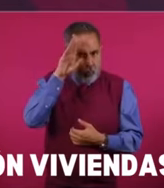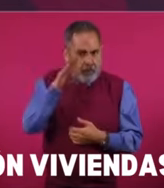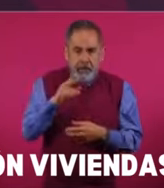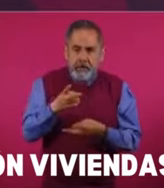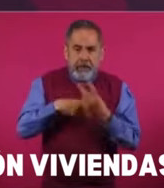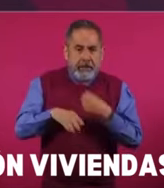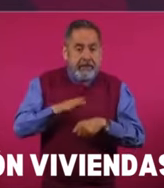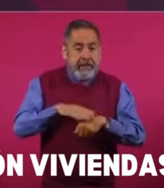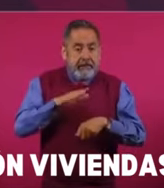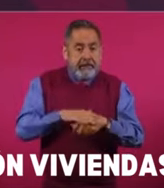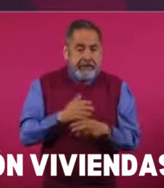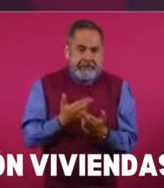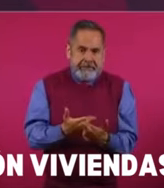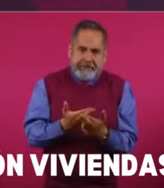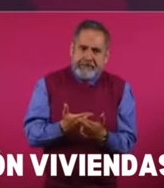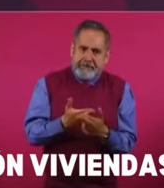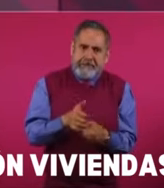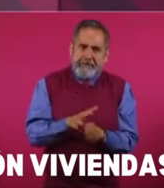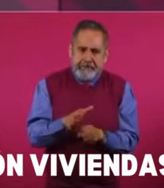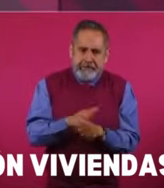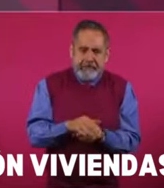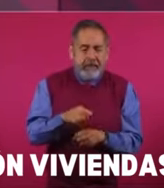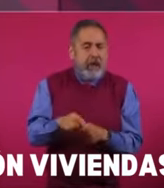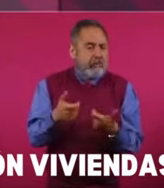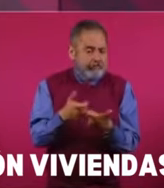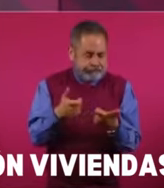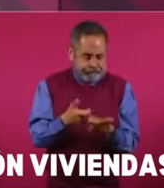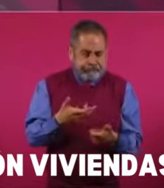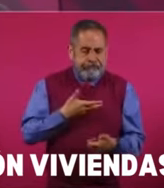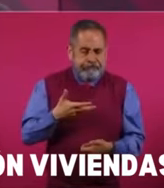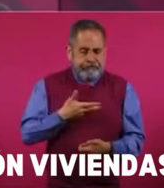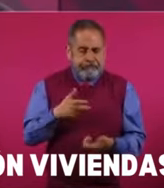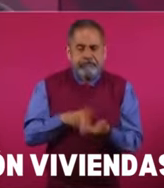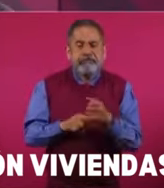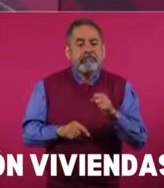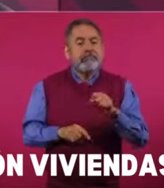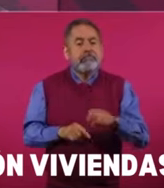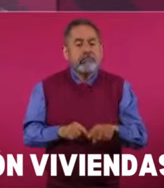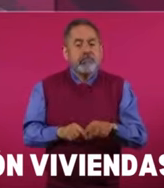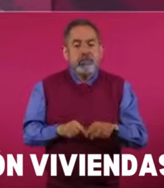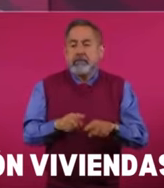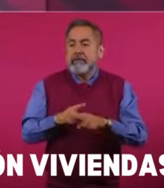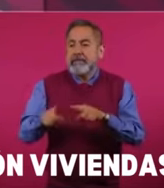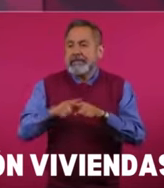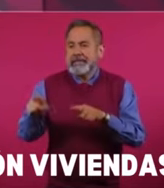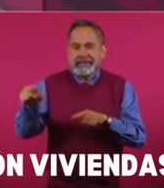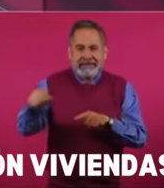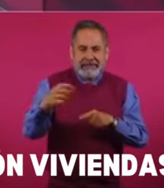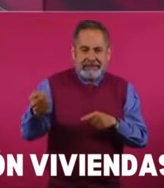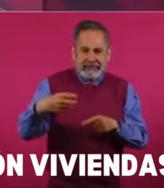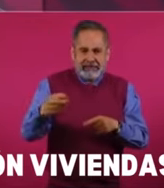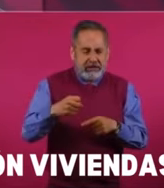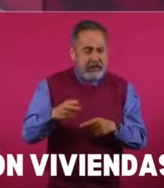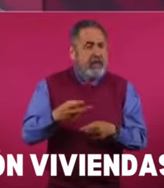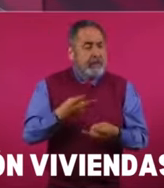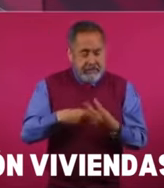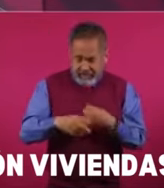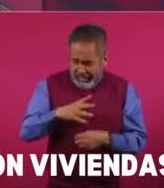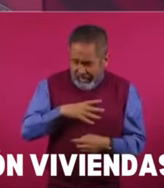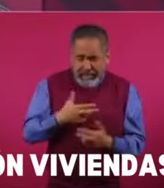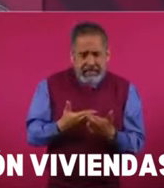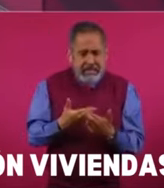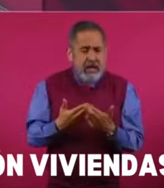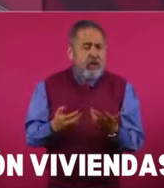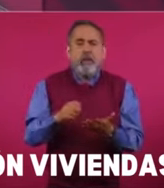aportan es más, y los fondos de estas instituciones han crecido.